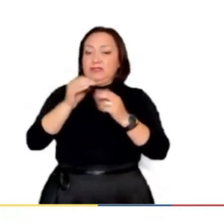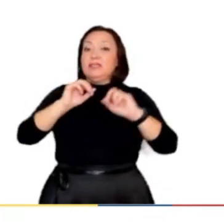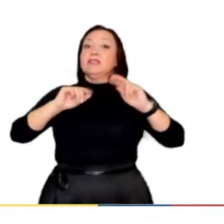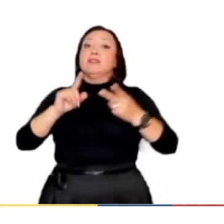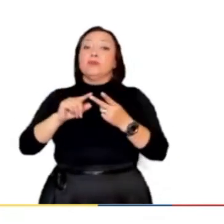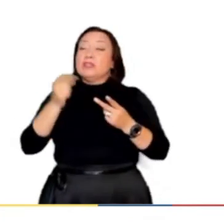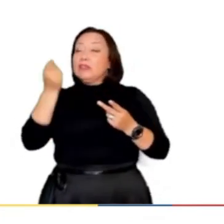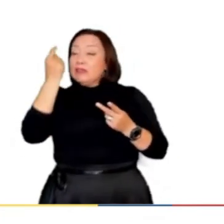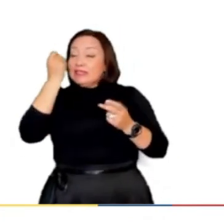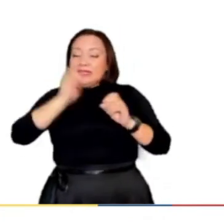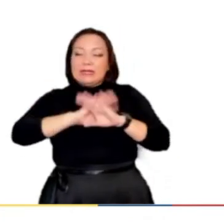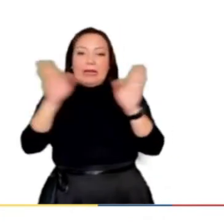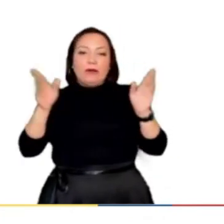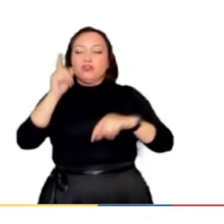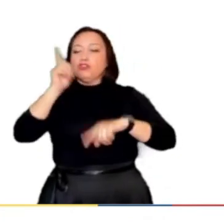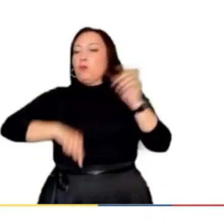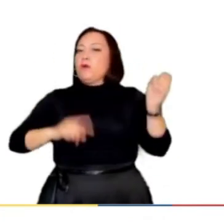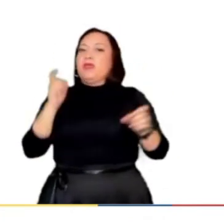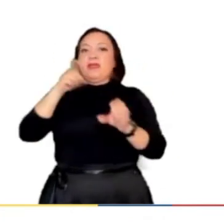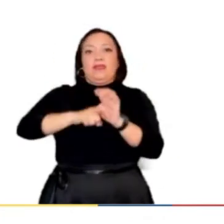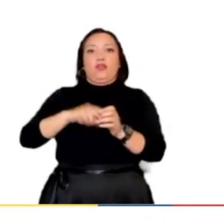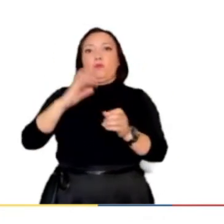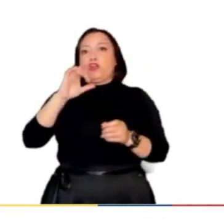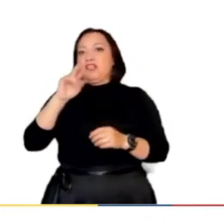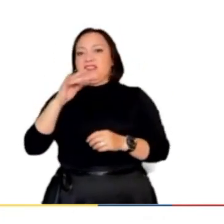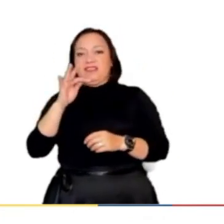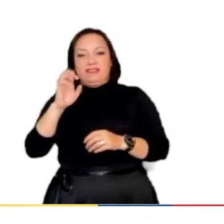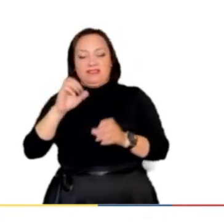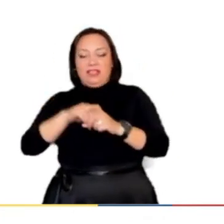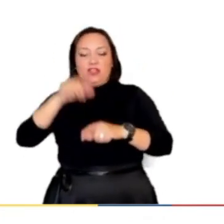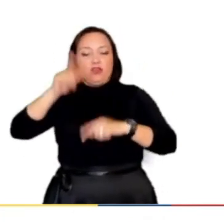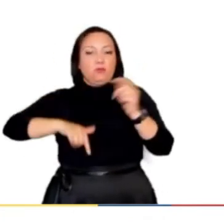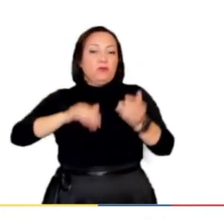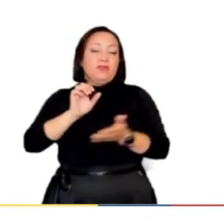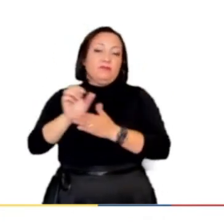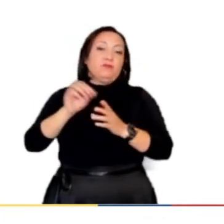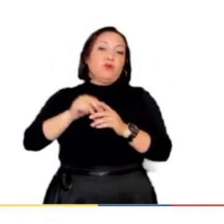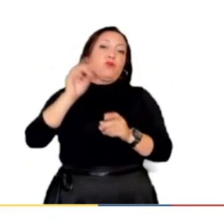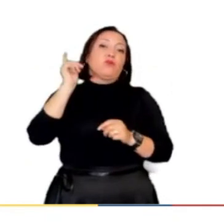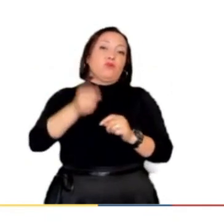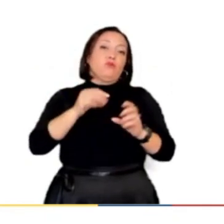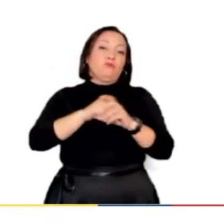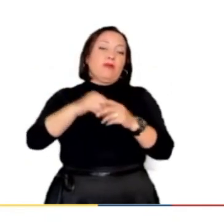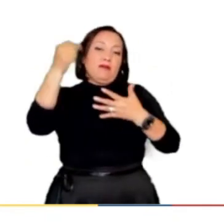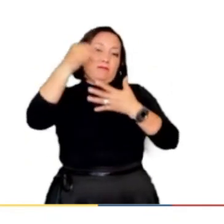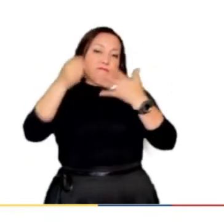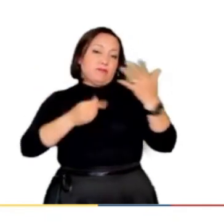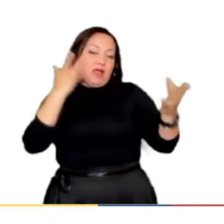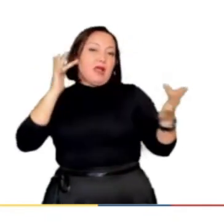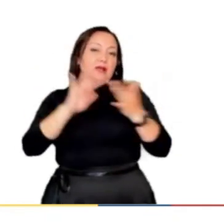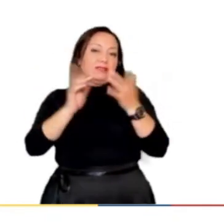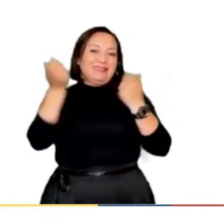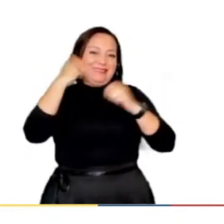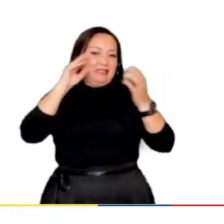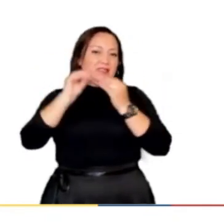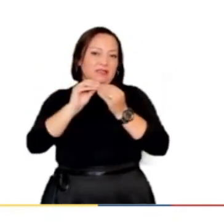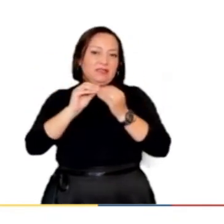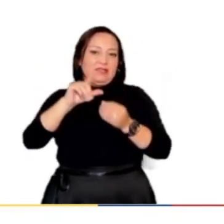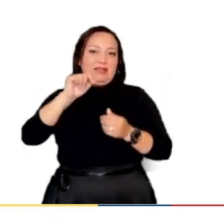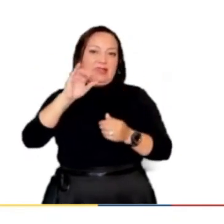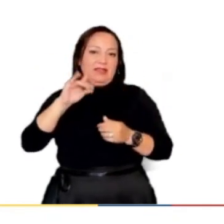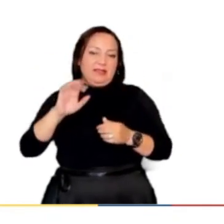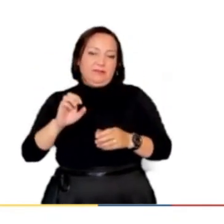tenía claro no podía tenerlo como cliente dentro de los principios de negociación de ALADI.